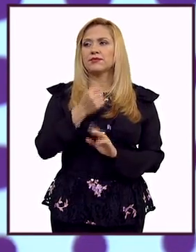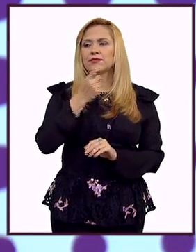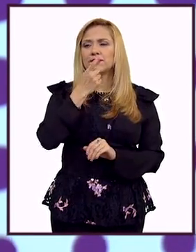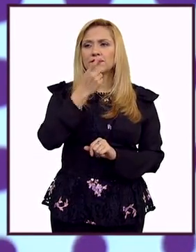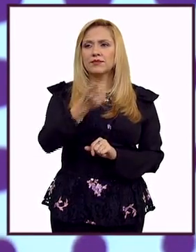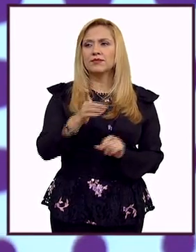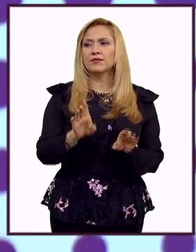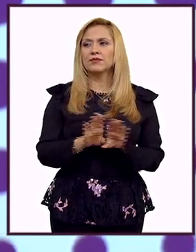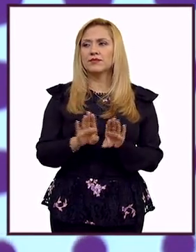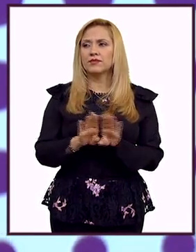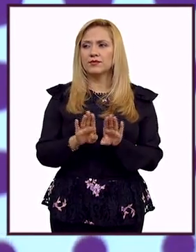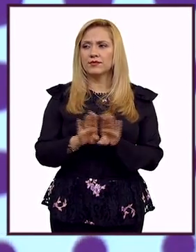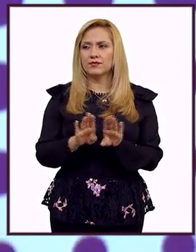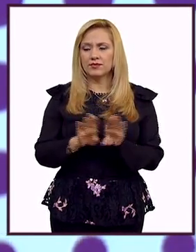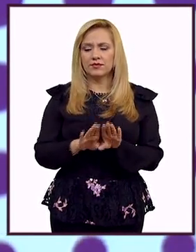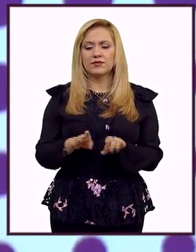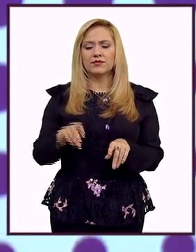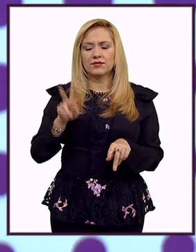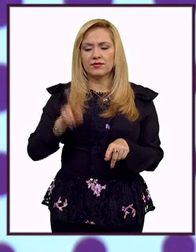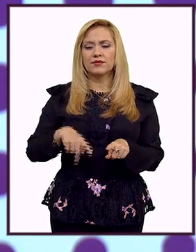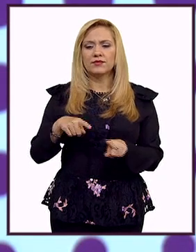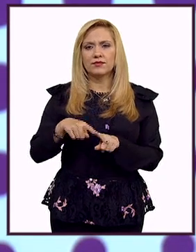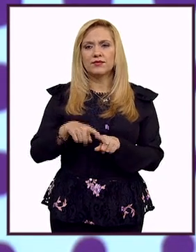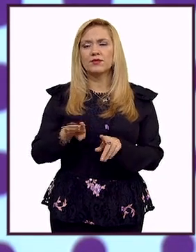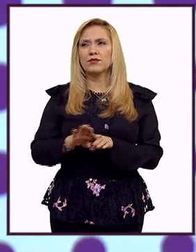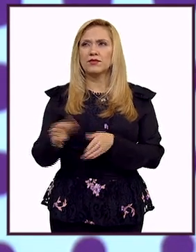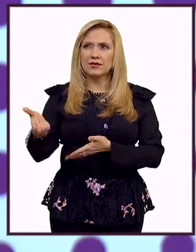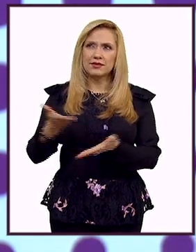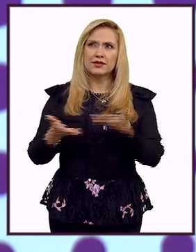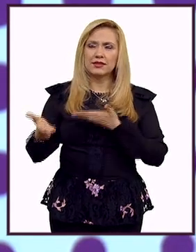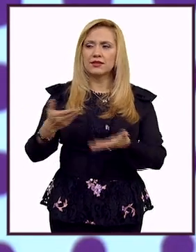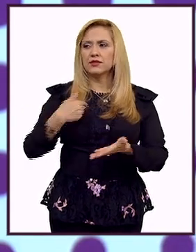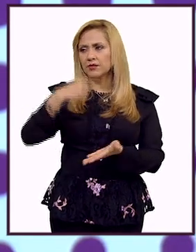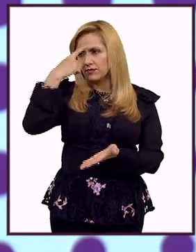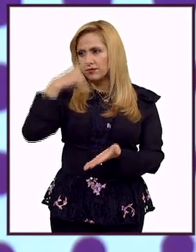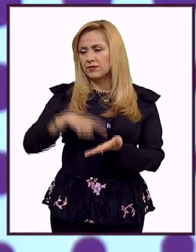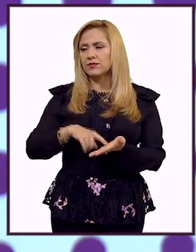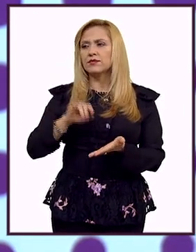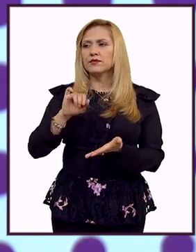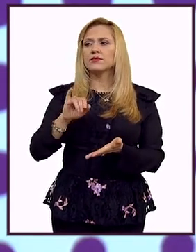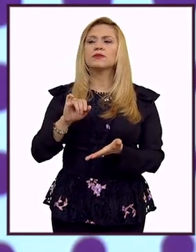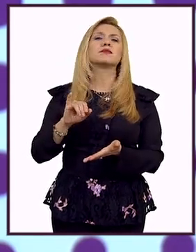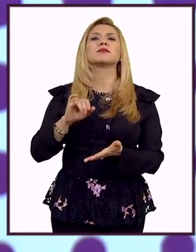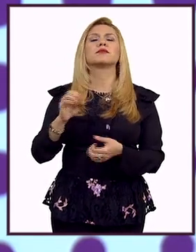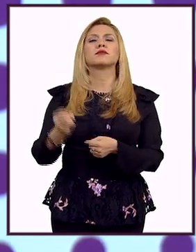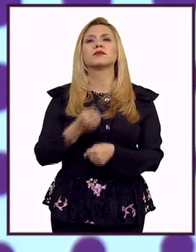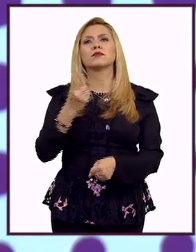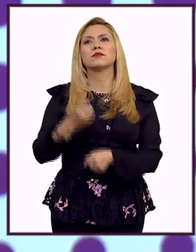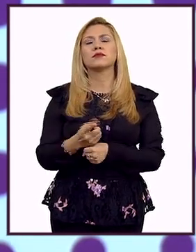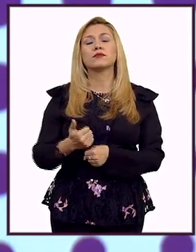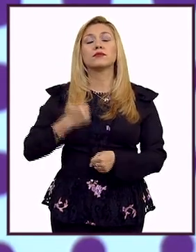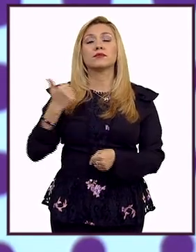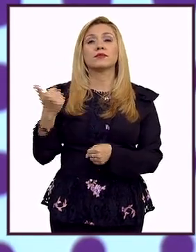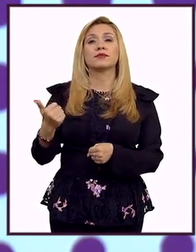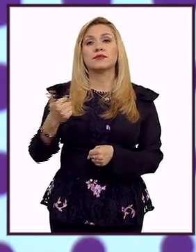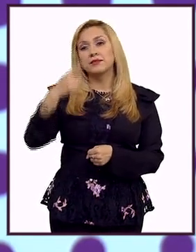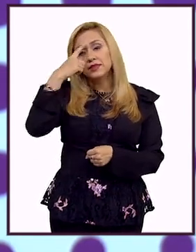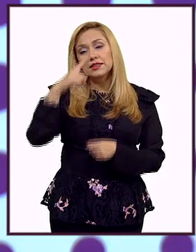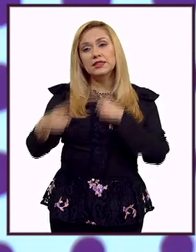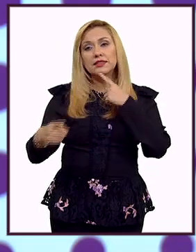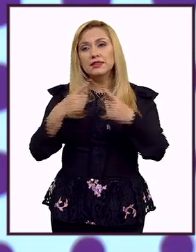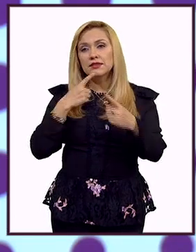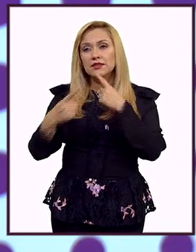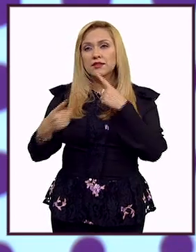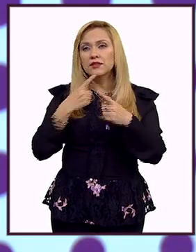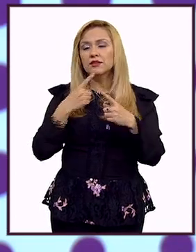poco tibia la declaración, pues que fue por fruto de negociación. Creo que sí abre un campo de oportunidad para discutir sobre